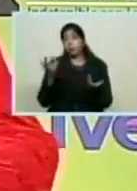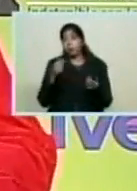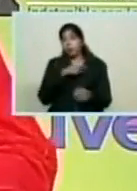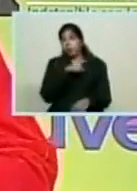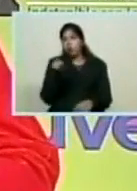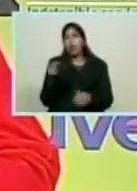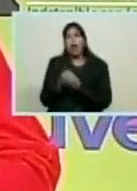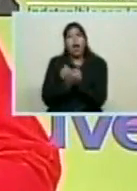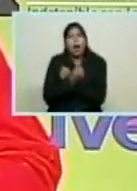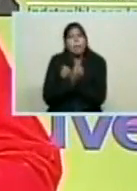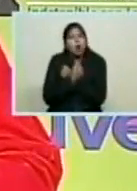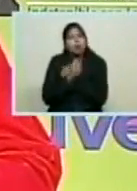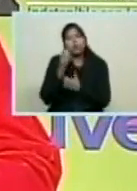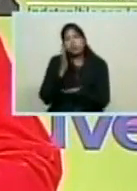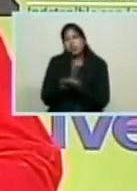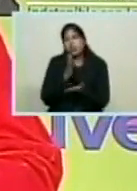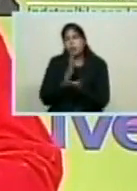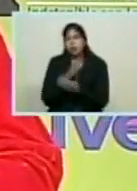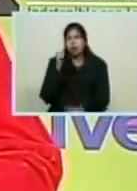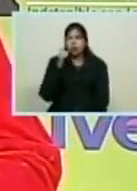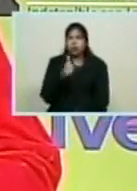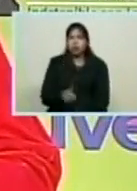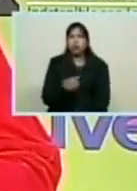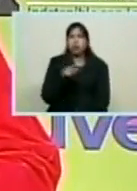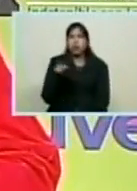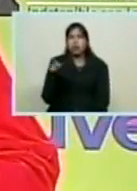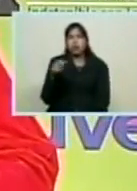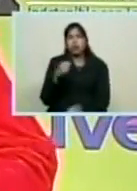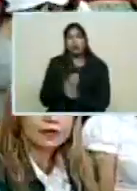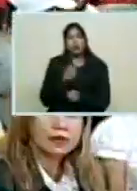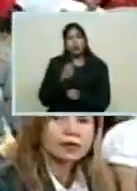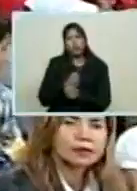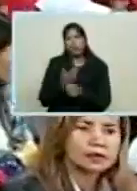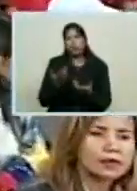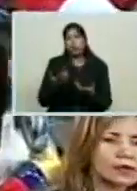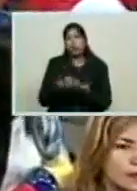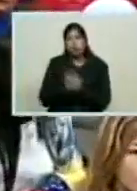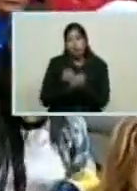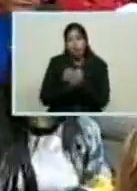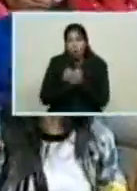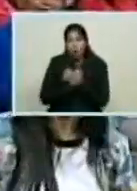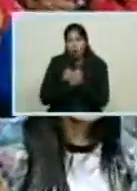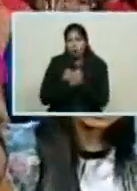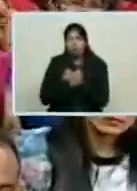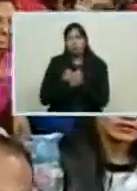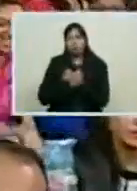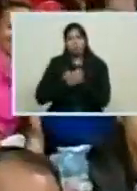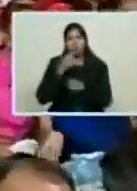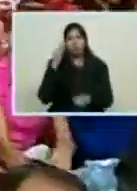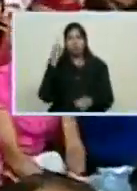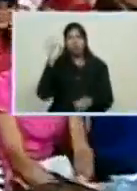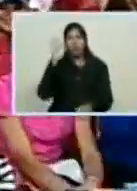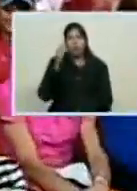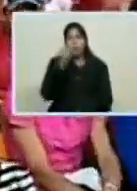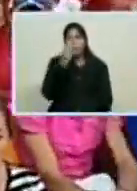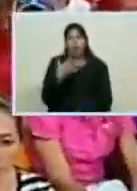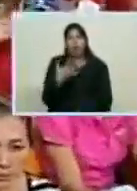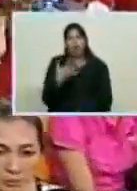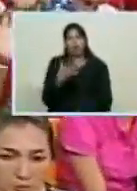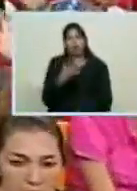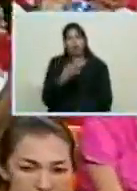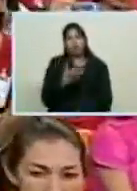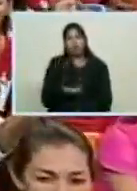Háganlo con amor, como siempre lo hacen. Lo que se hace con amor, se hace bien. Sale